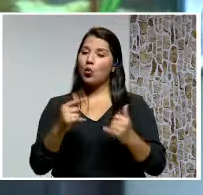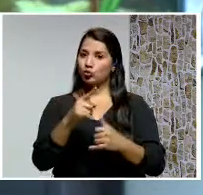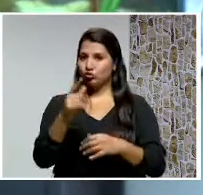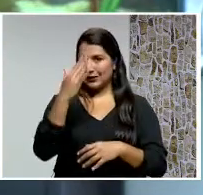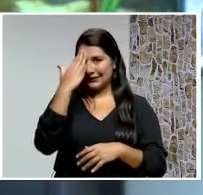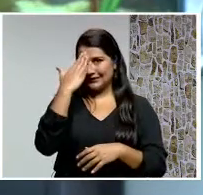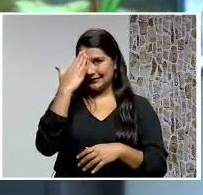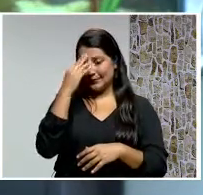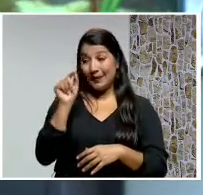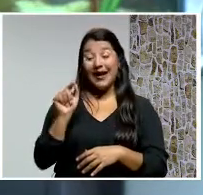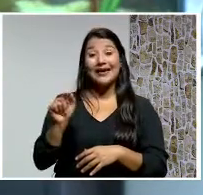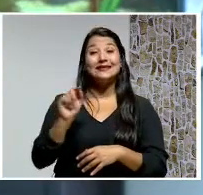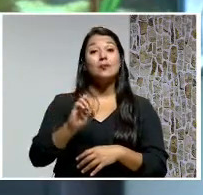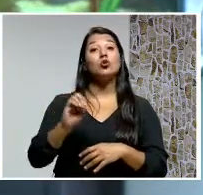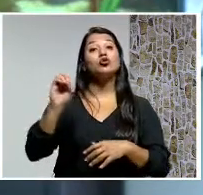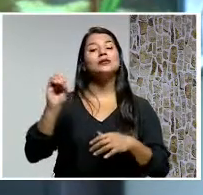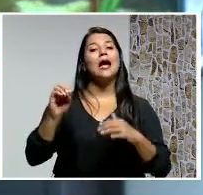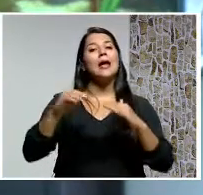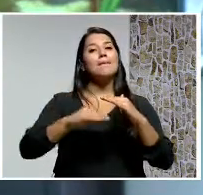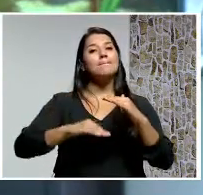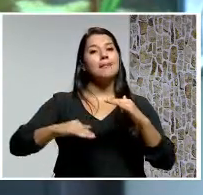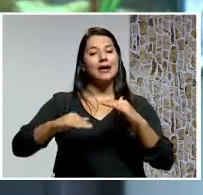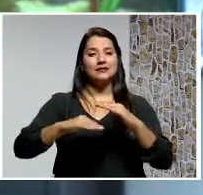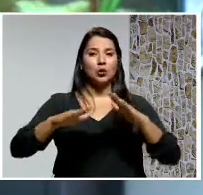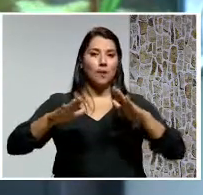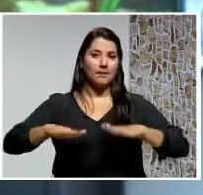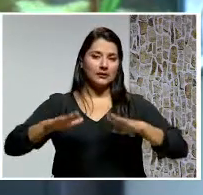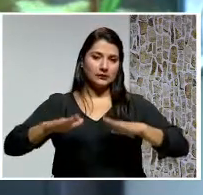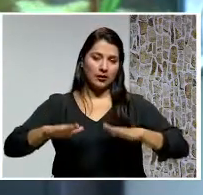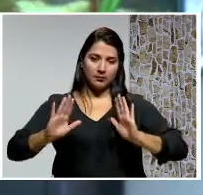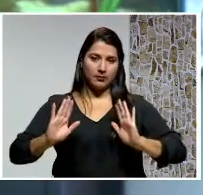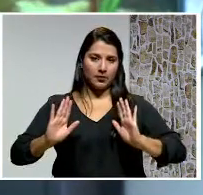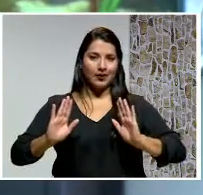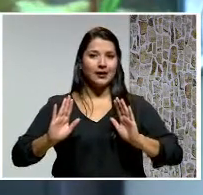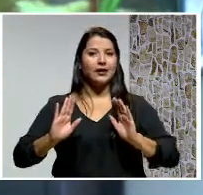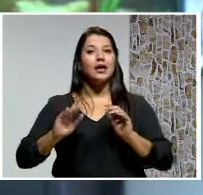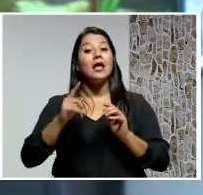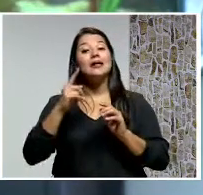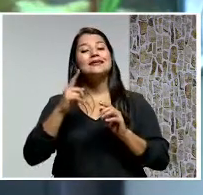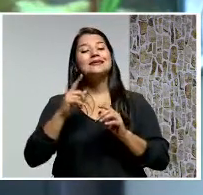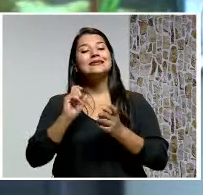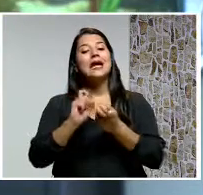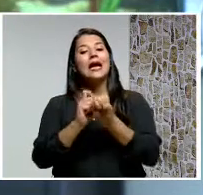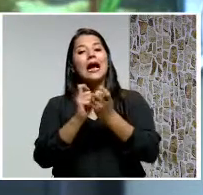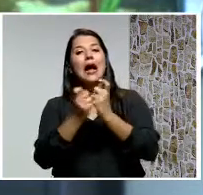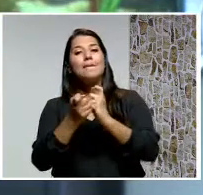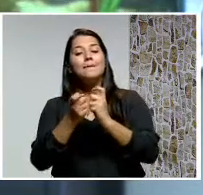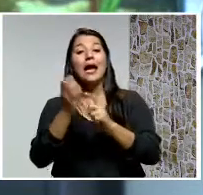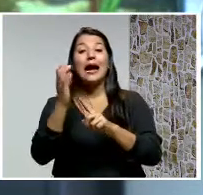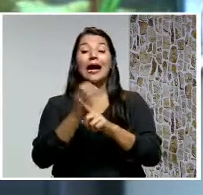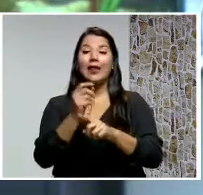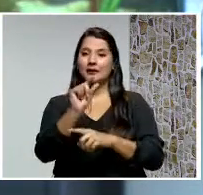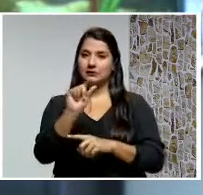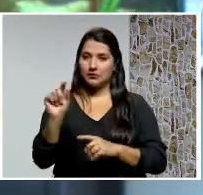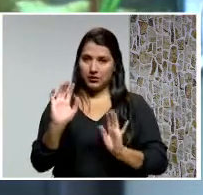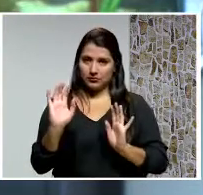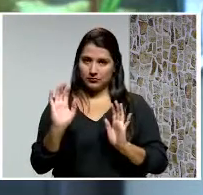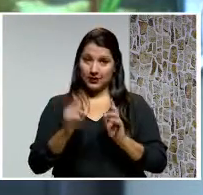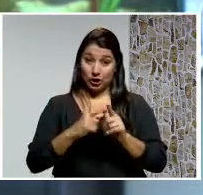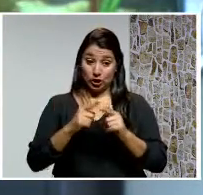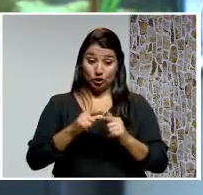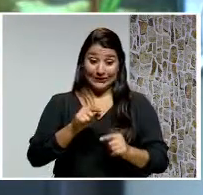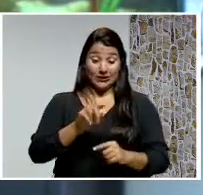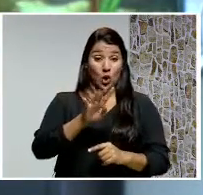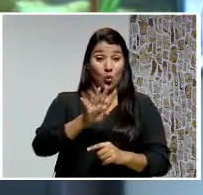se calcula semanalmente. Esta reducción va a regir para los próximos 7 días. No sabemos qué pueda pasar para la siguiente